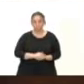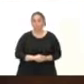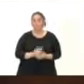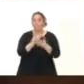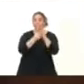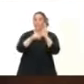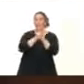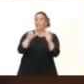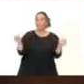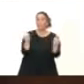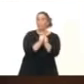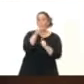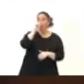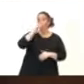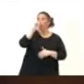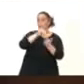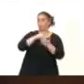la ley de dependencia es del año 2006.